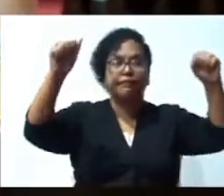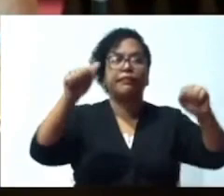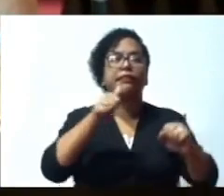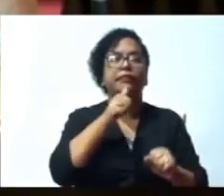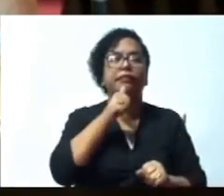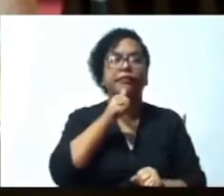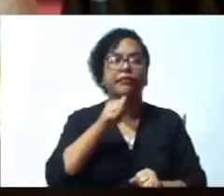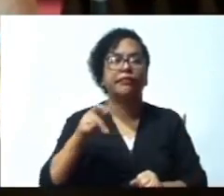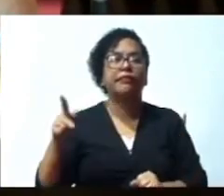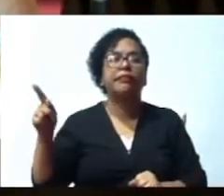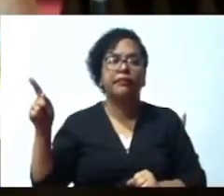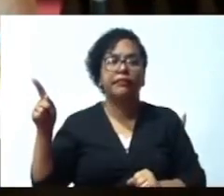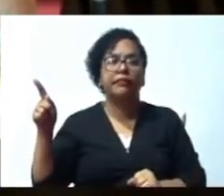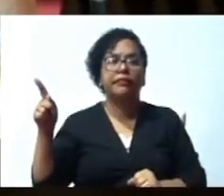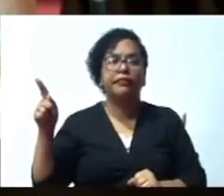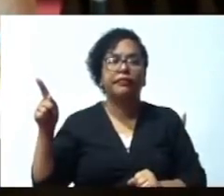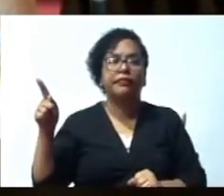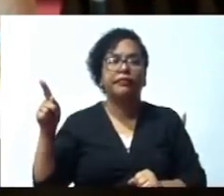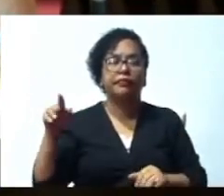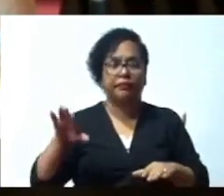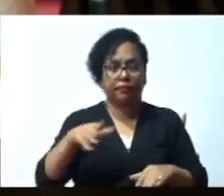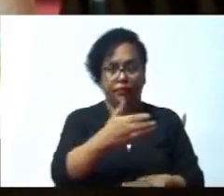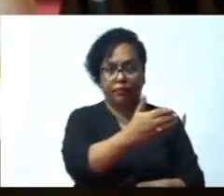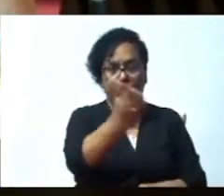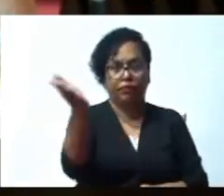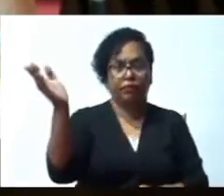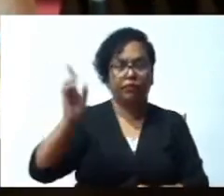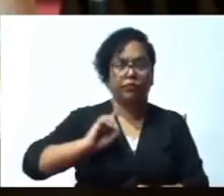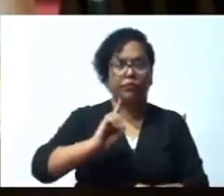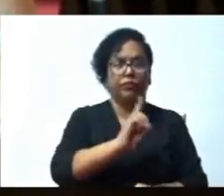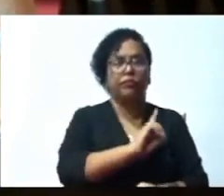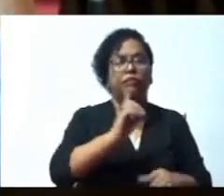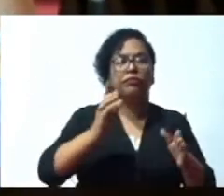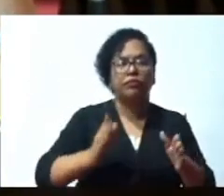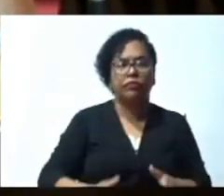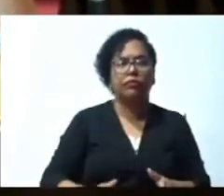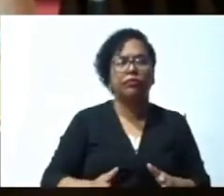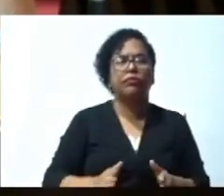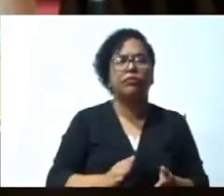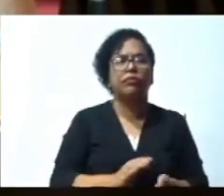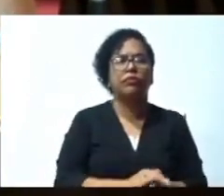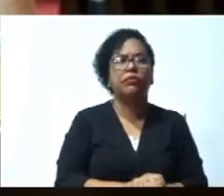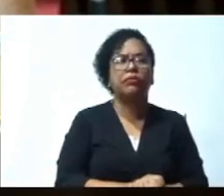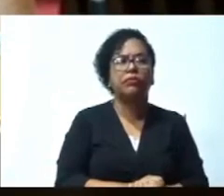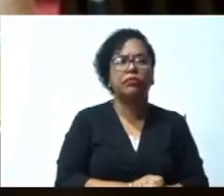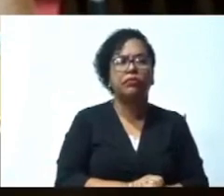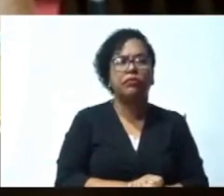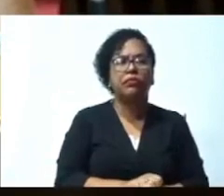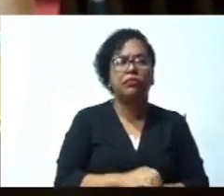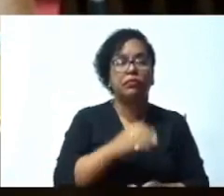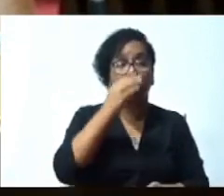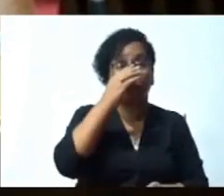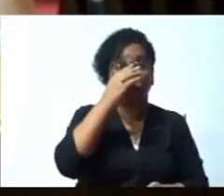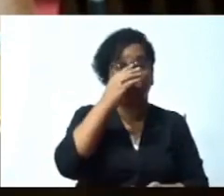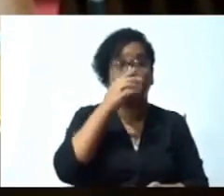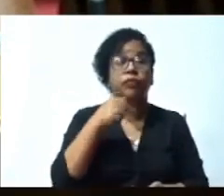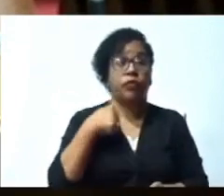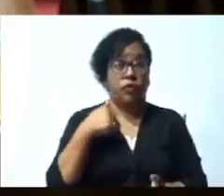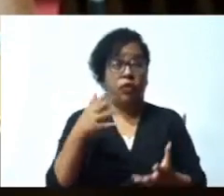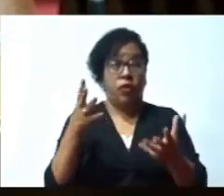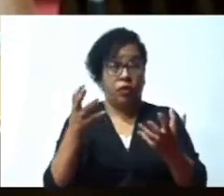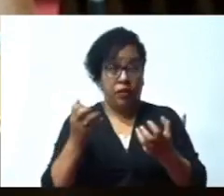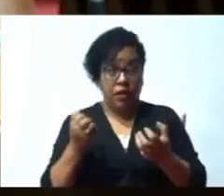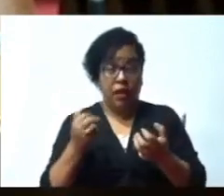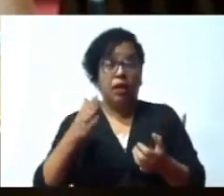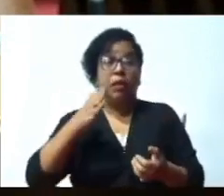fue el directivo diputados y diputadas me gustaría que se incluya mi firma en